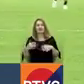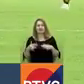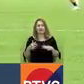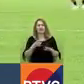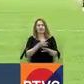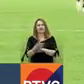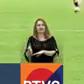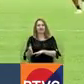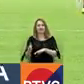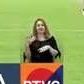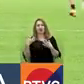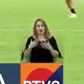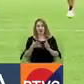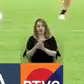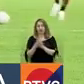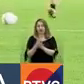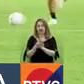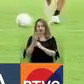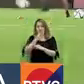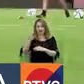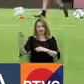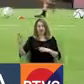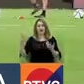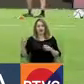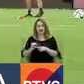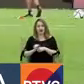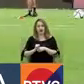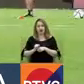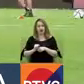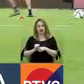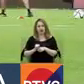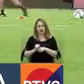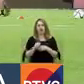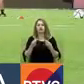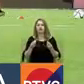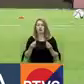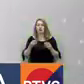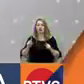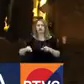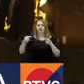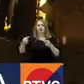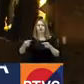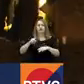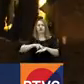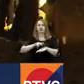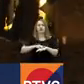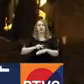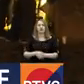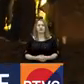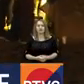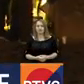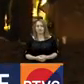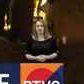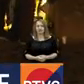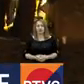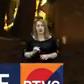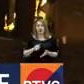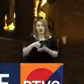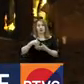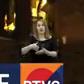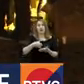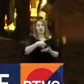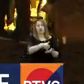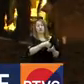contaremos cómo se preparan barranquilla y también la selección colombia para el encuentro contra paraguay noche de premios y de